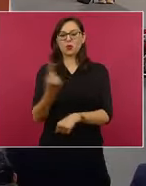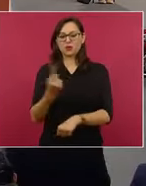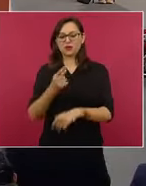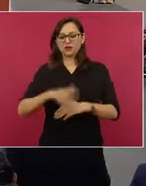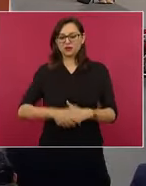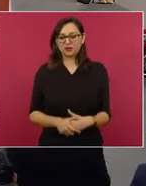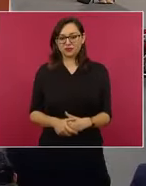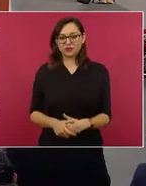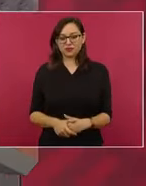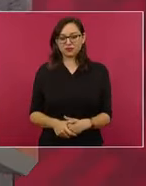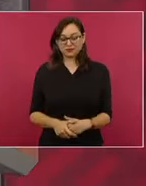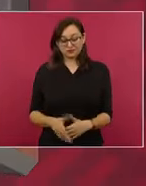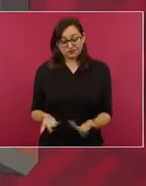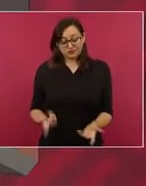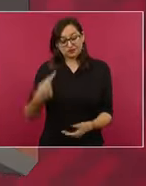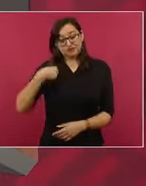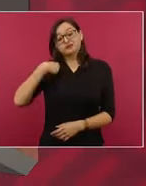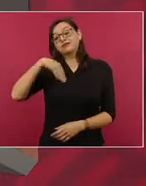el conflicto